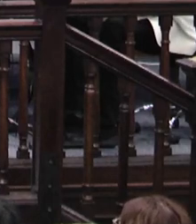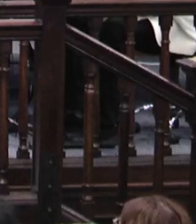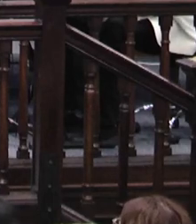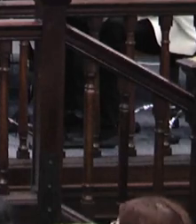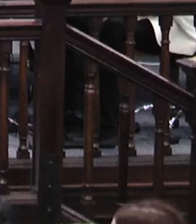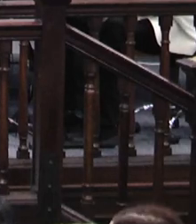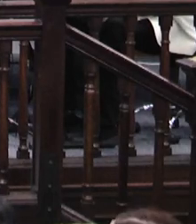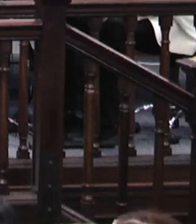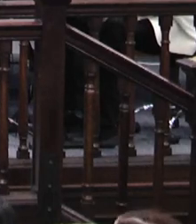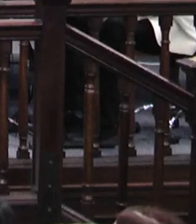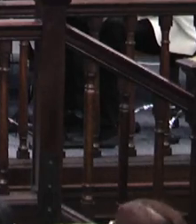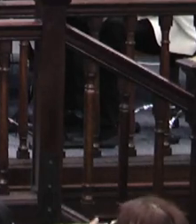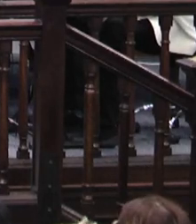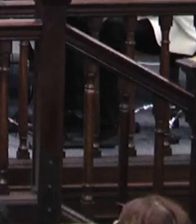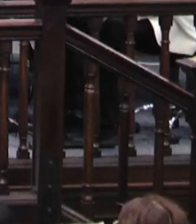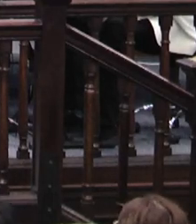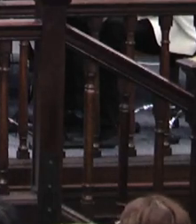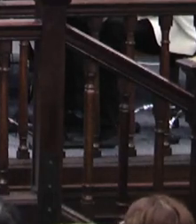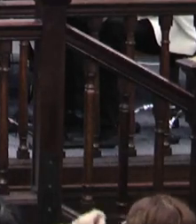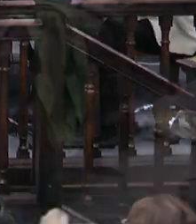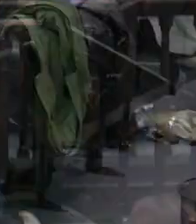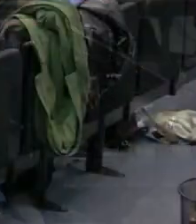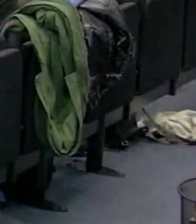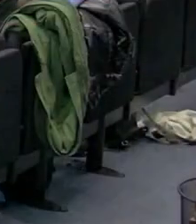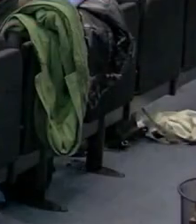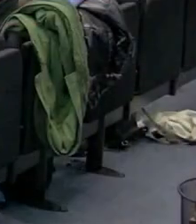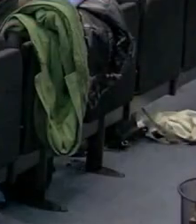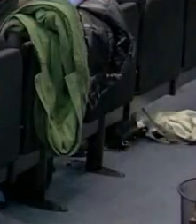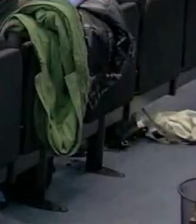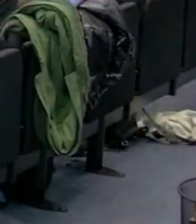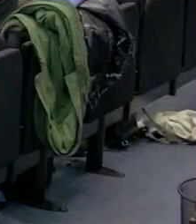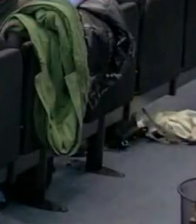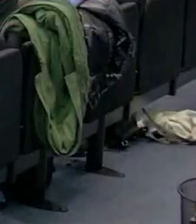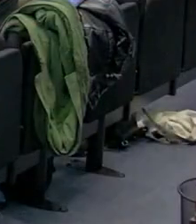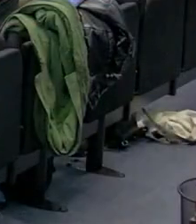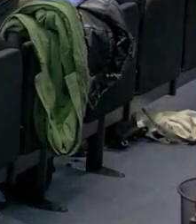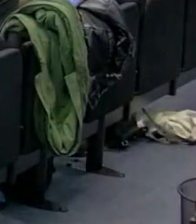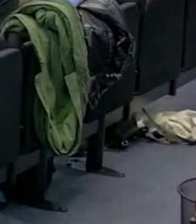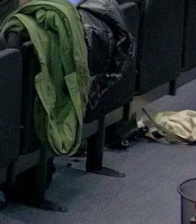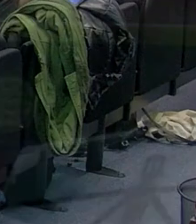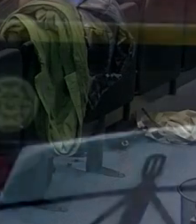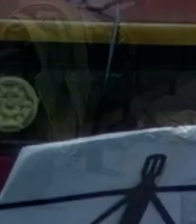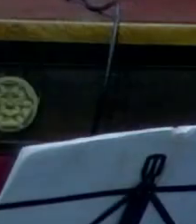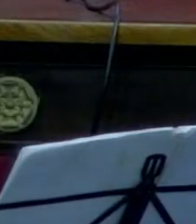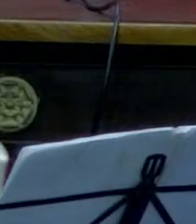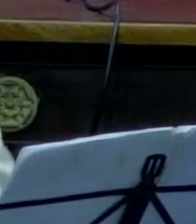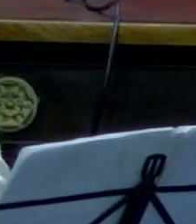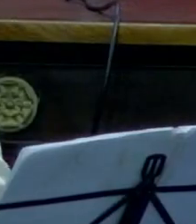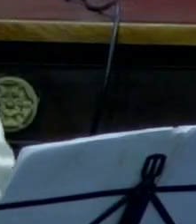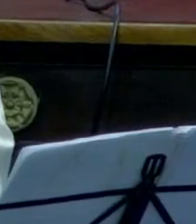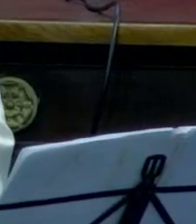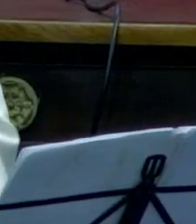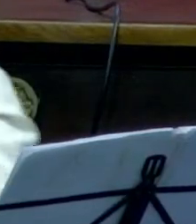Voy, va y no te dices eso. ¿Cómo era?